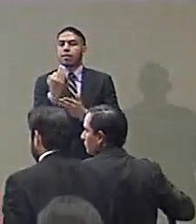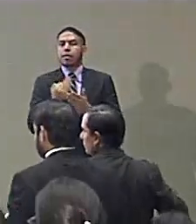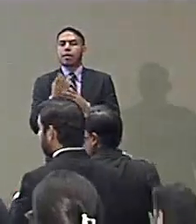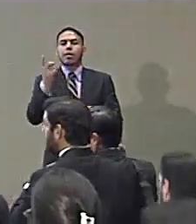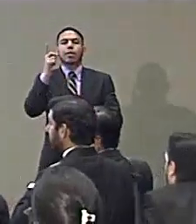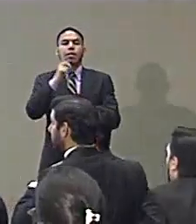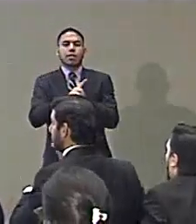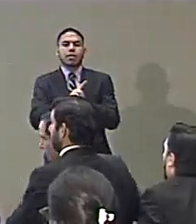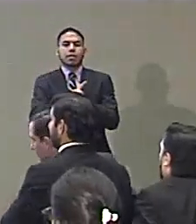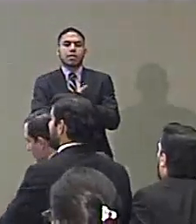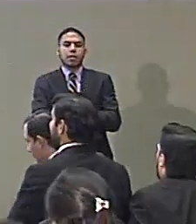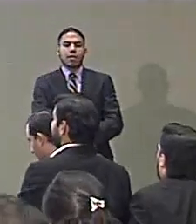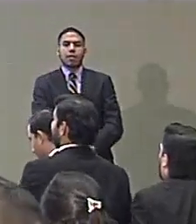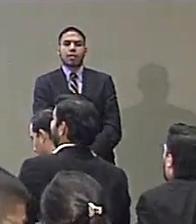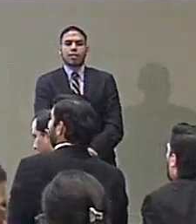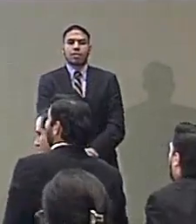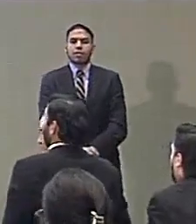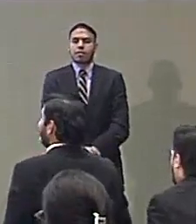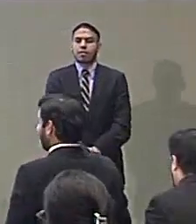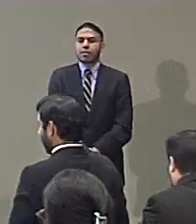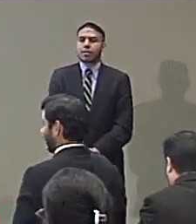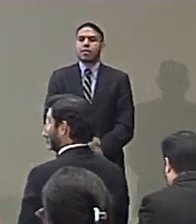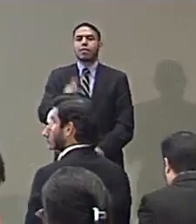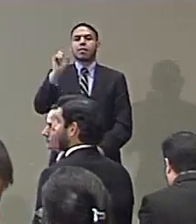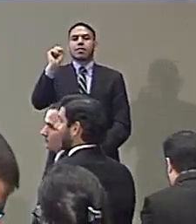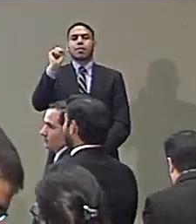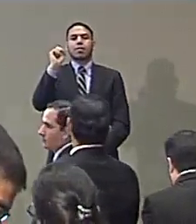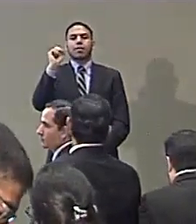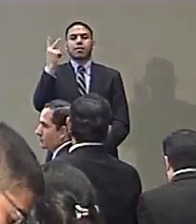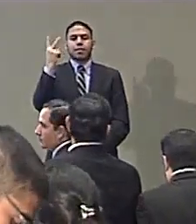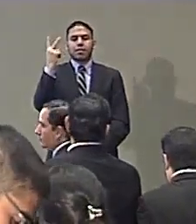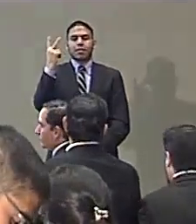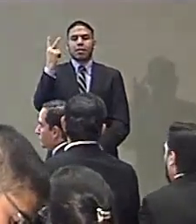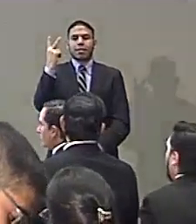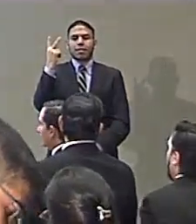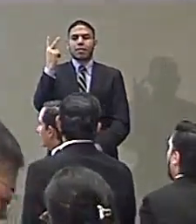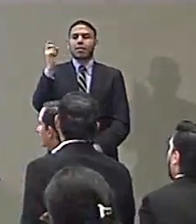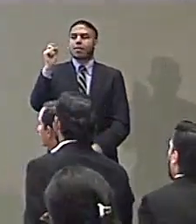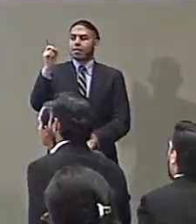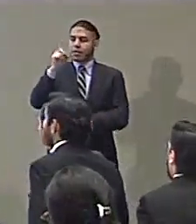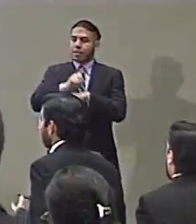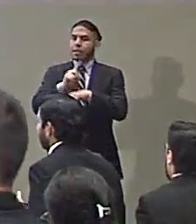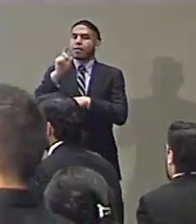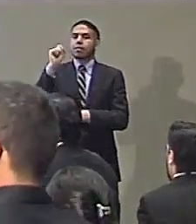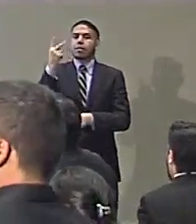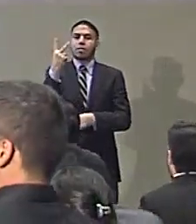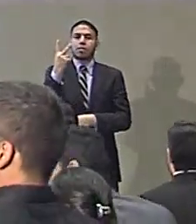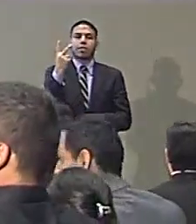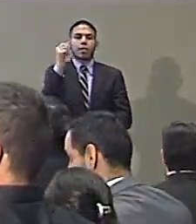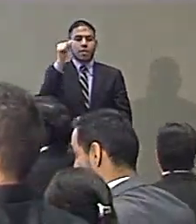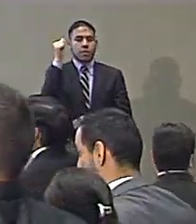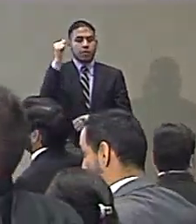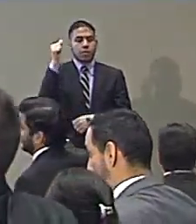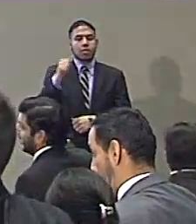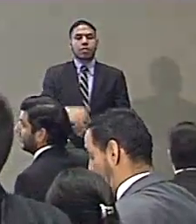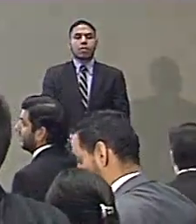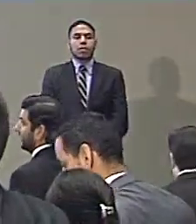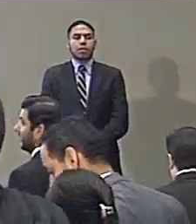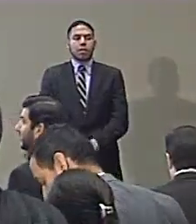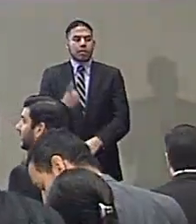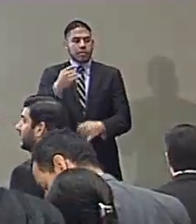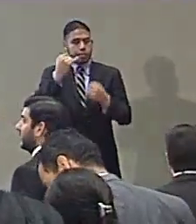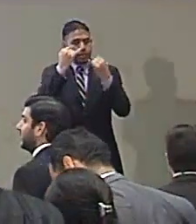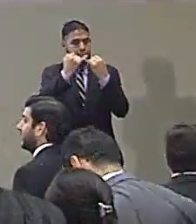soy 22 todavía del día 22 de agosto declaramos formalmente